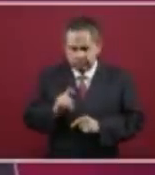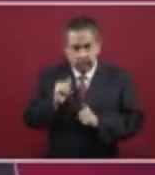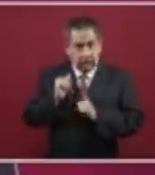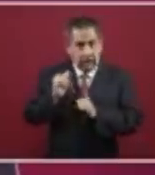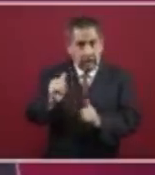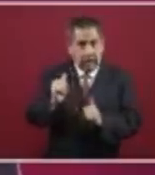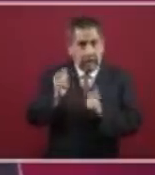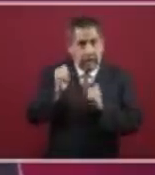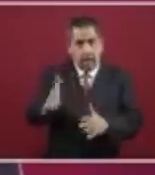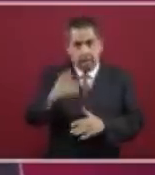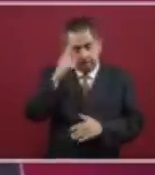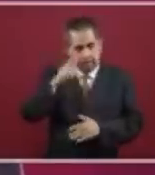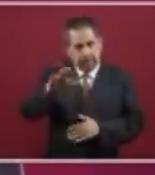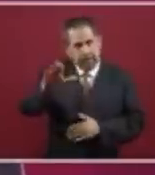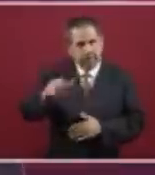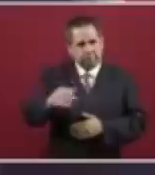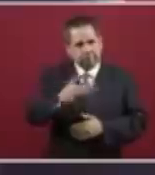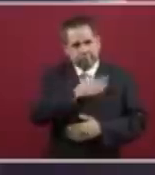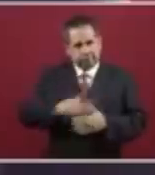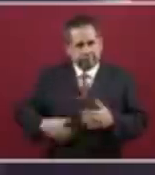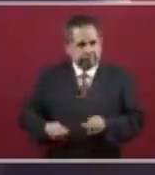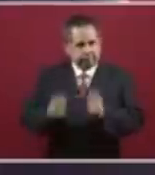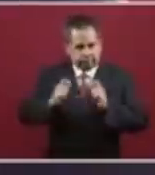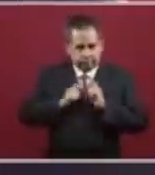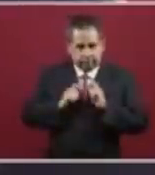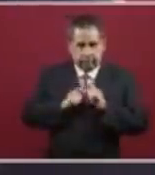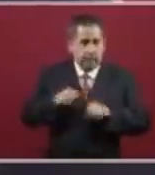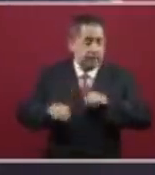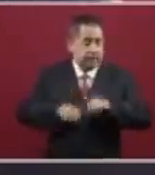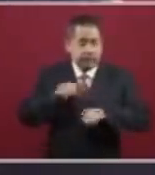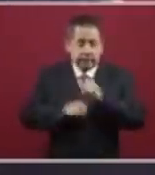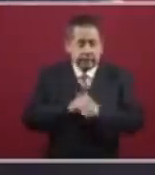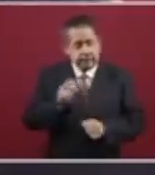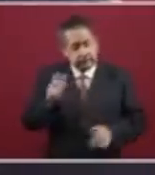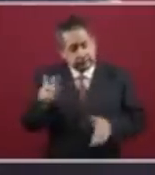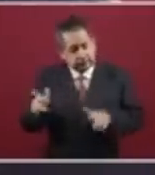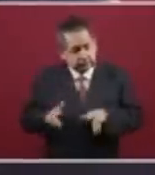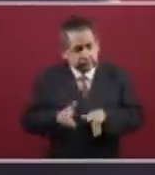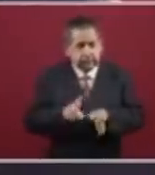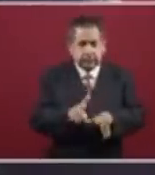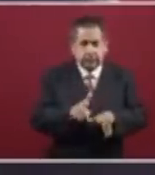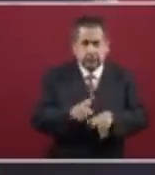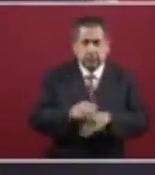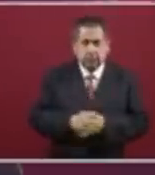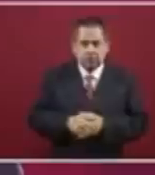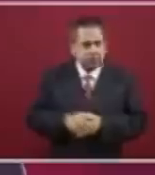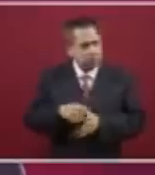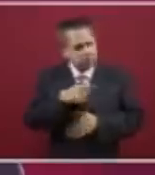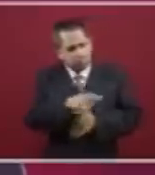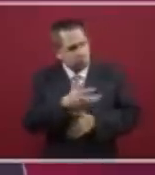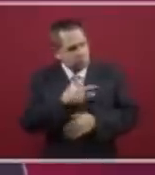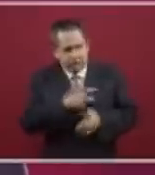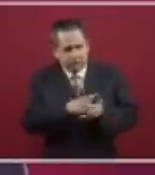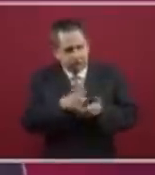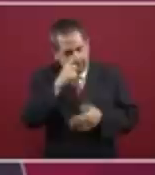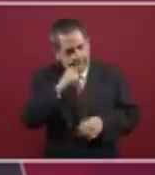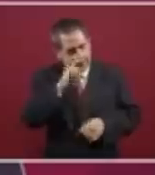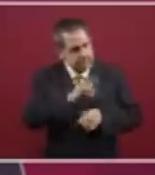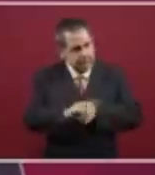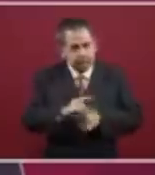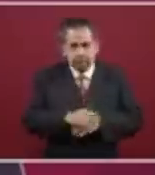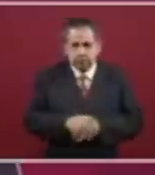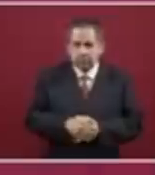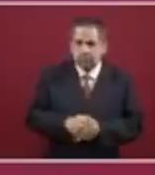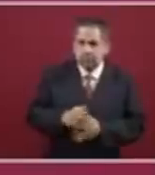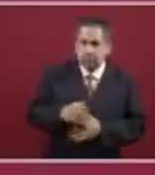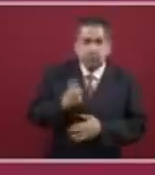trasladándome a la toma de posición, que me alcanzó en la bicicleta: tú no tienes derecho a fallar.